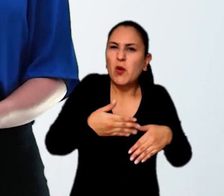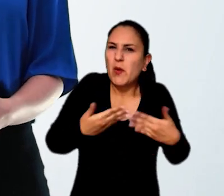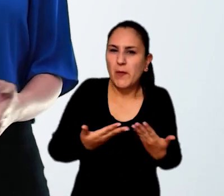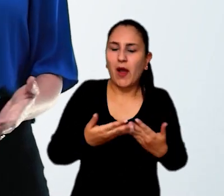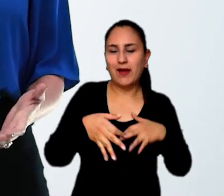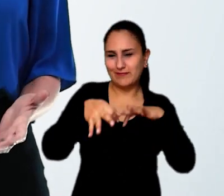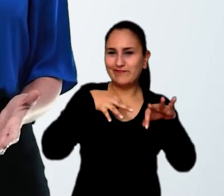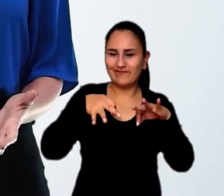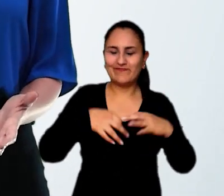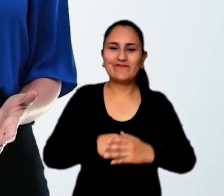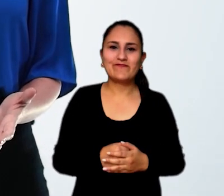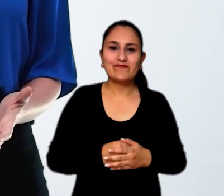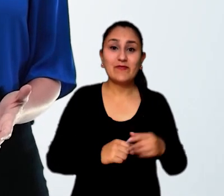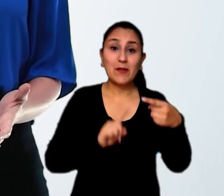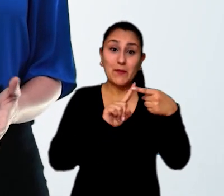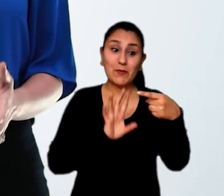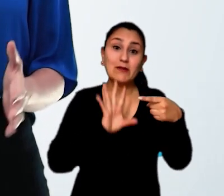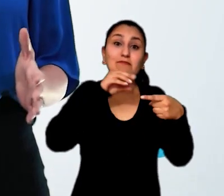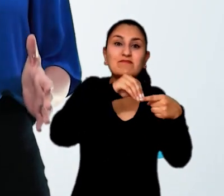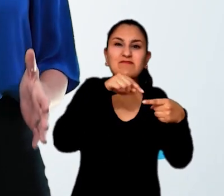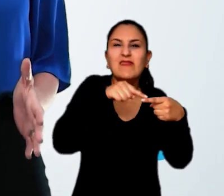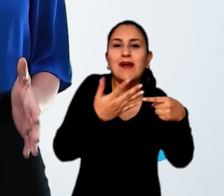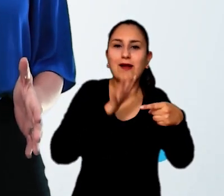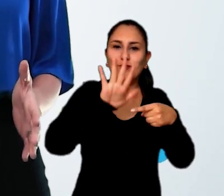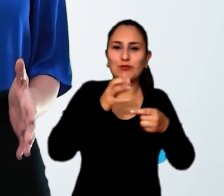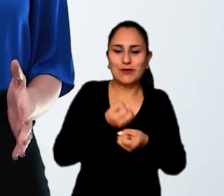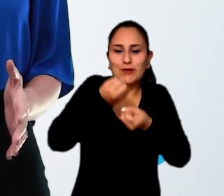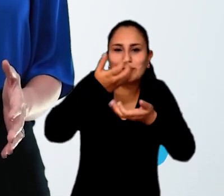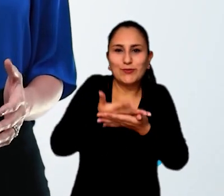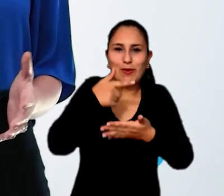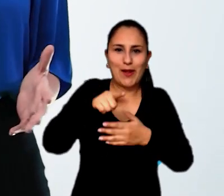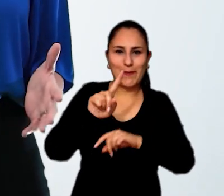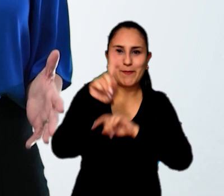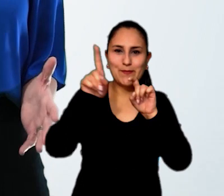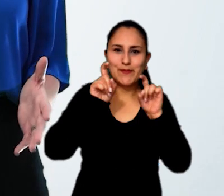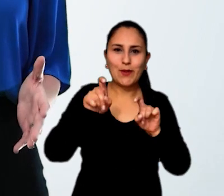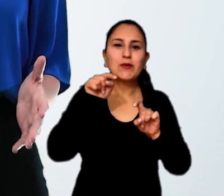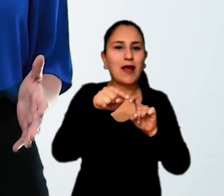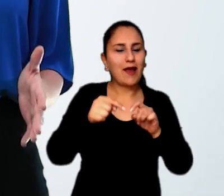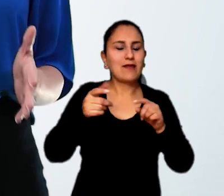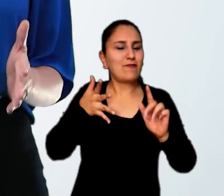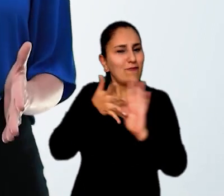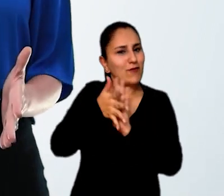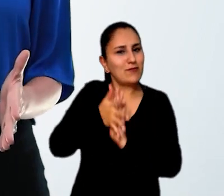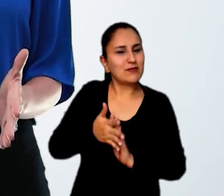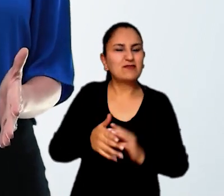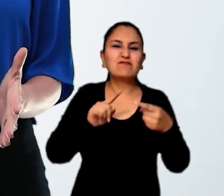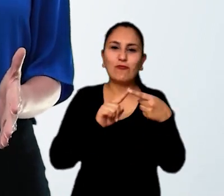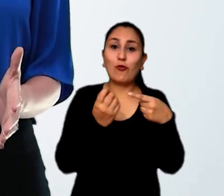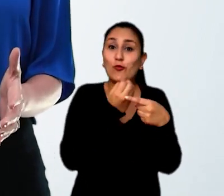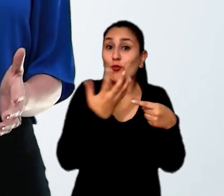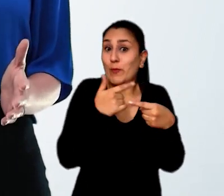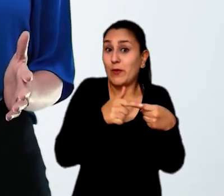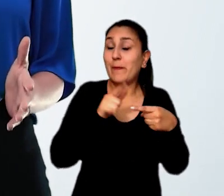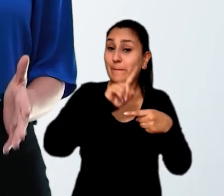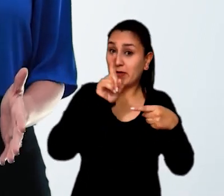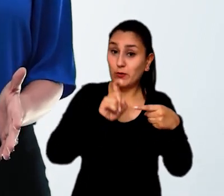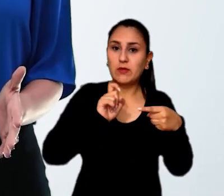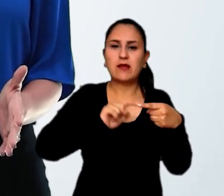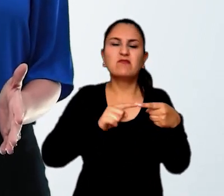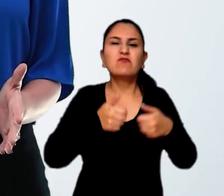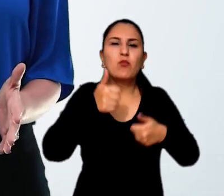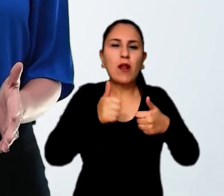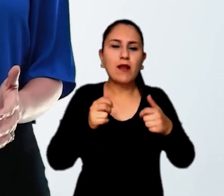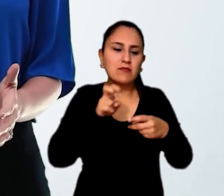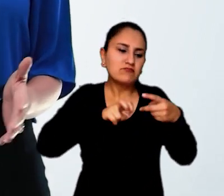el primer componente se refiere a la taxonomía de la pregunta donde se detalla el número de la pregunta el grado